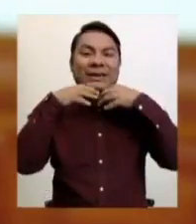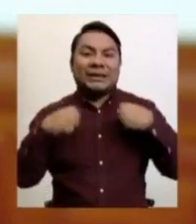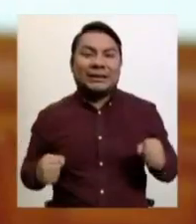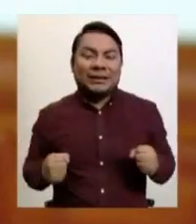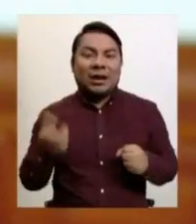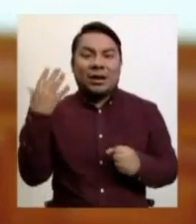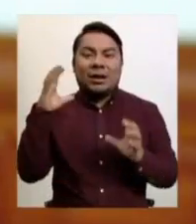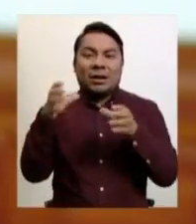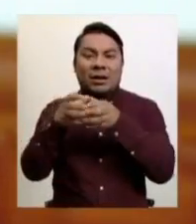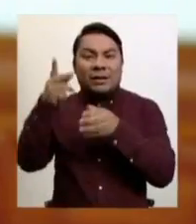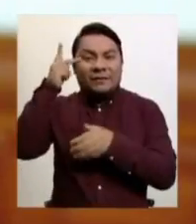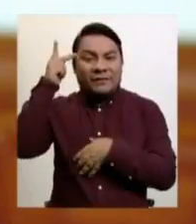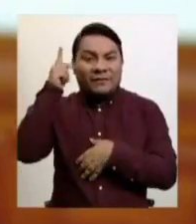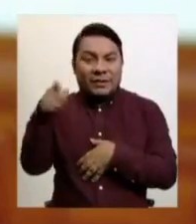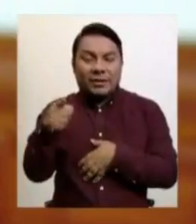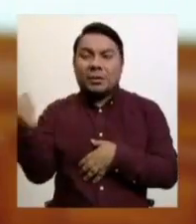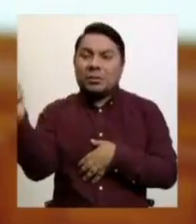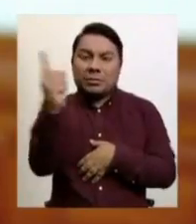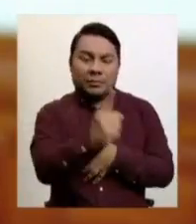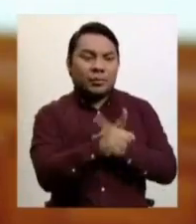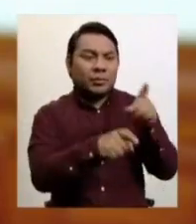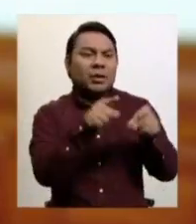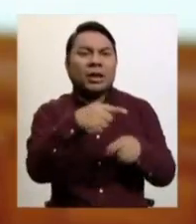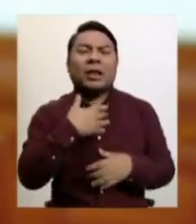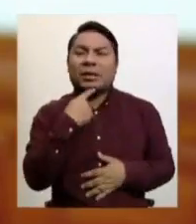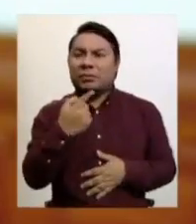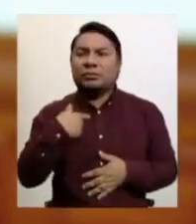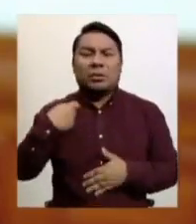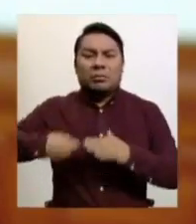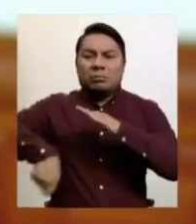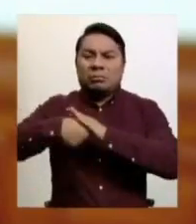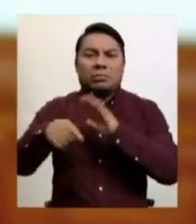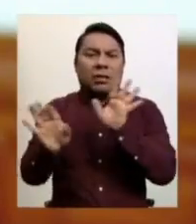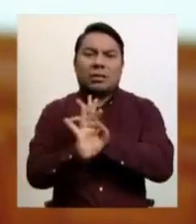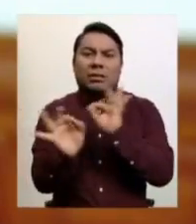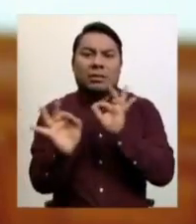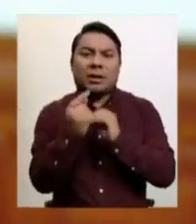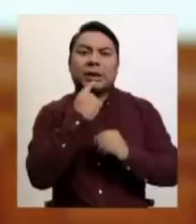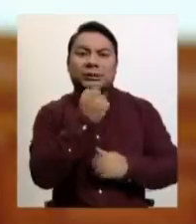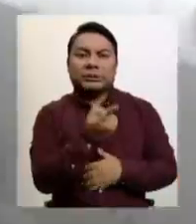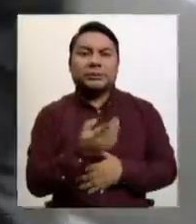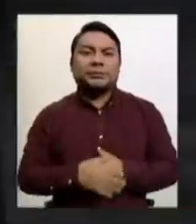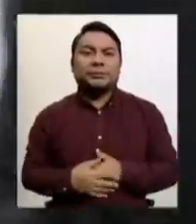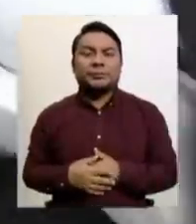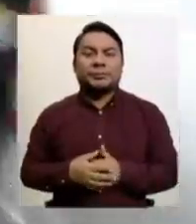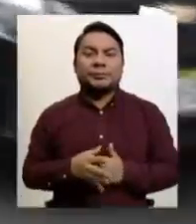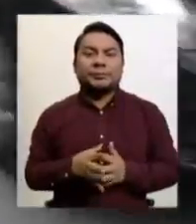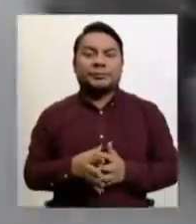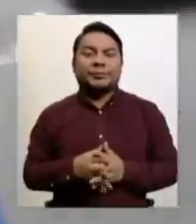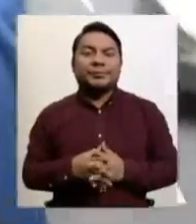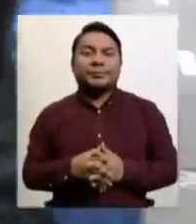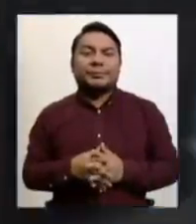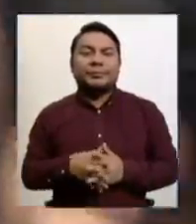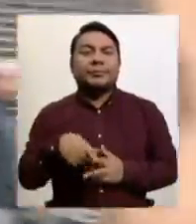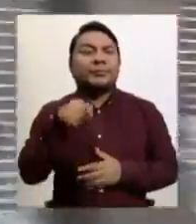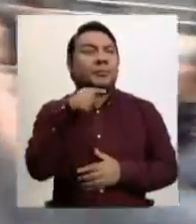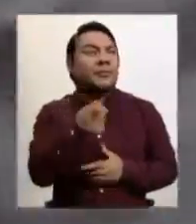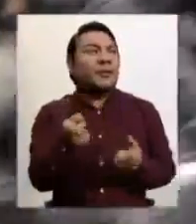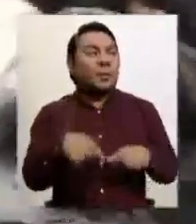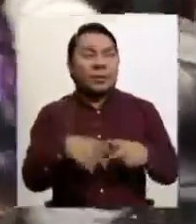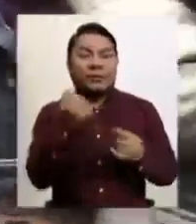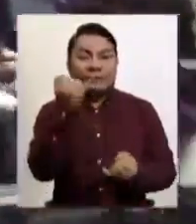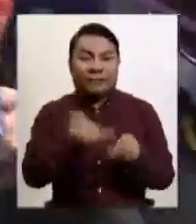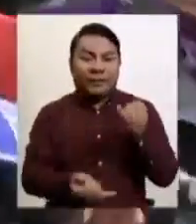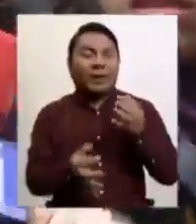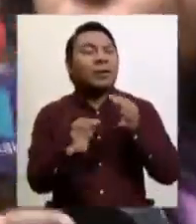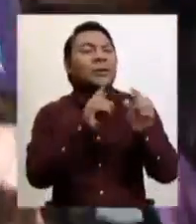Joaquín Ramírez, y negó que hayan recibido aportes para la campaña del 2011. Lo explicó nuestra lideresa, dijo que no y